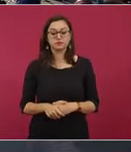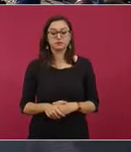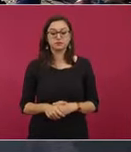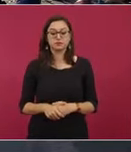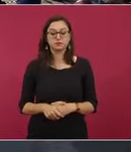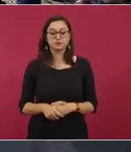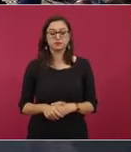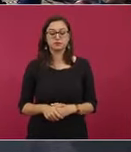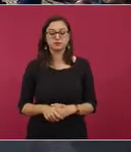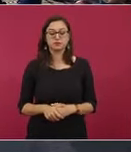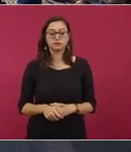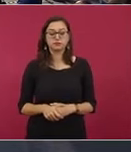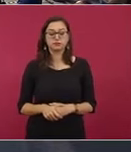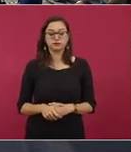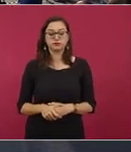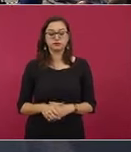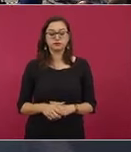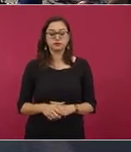¿Mañana?